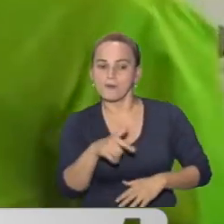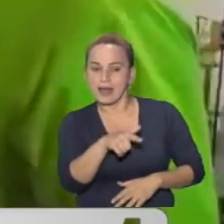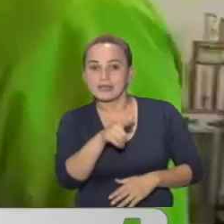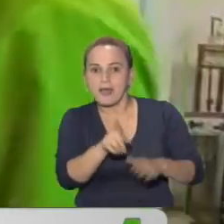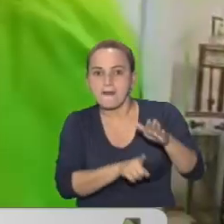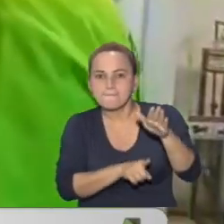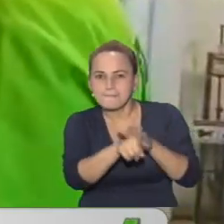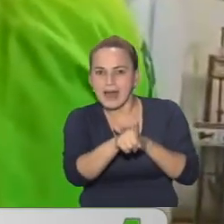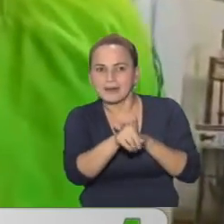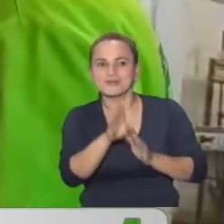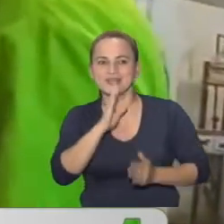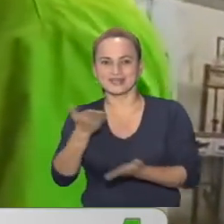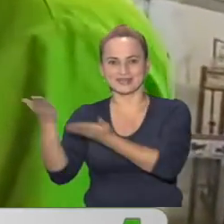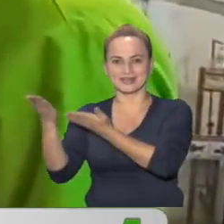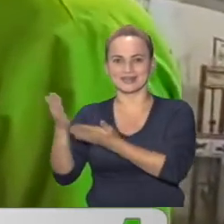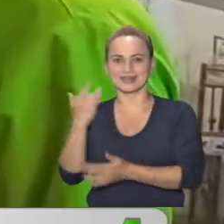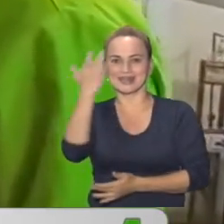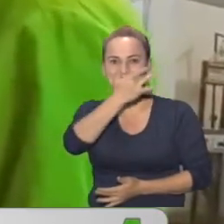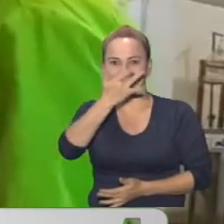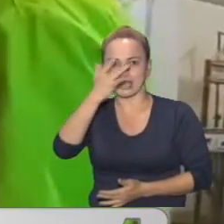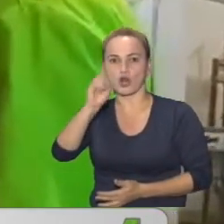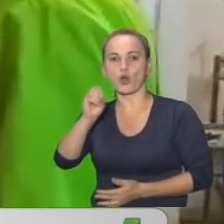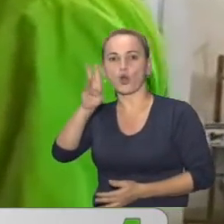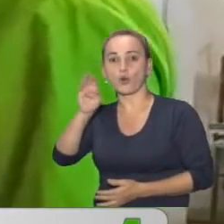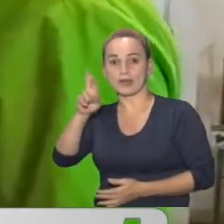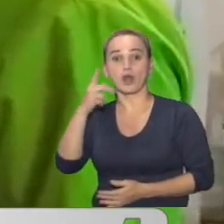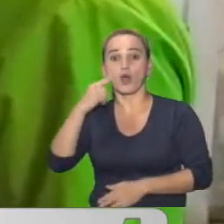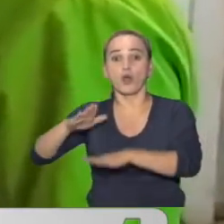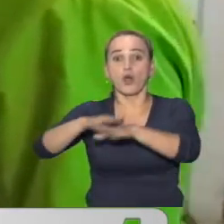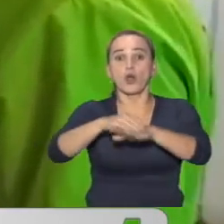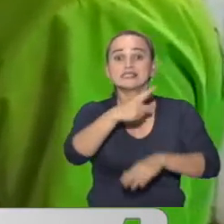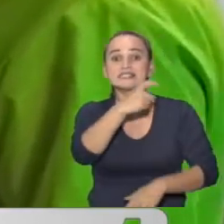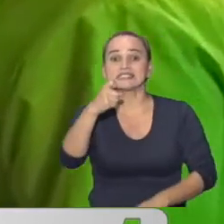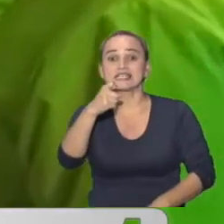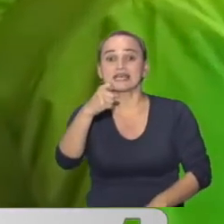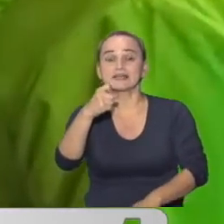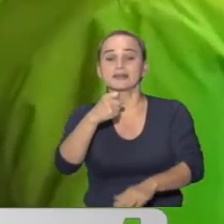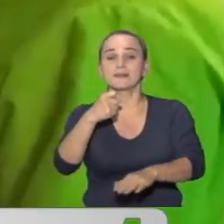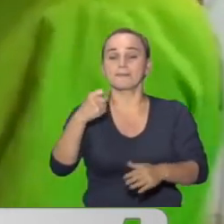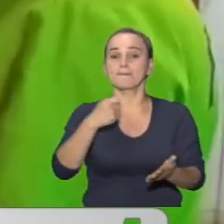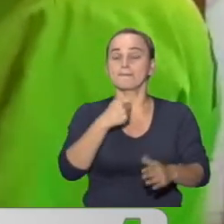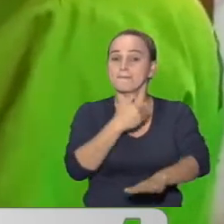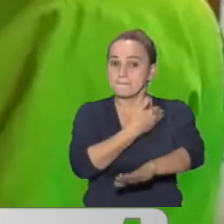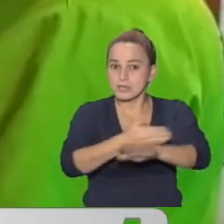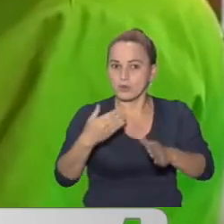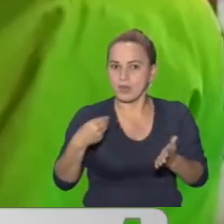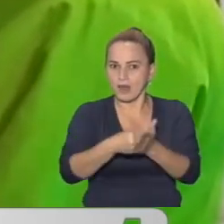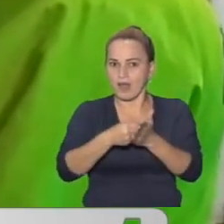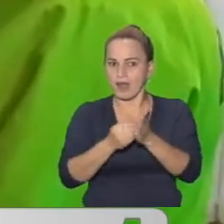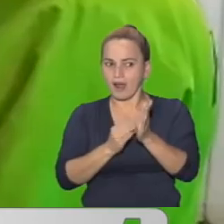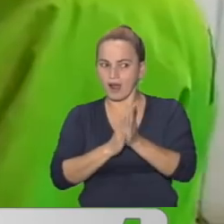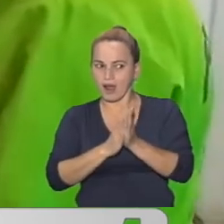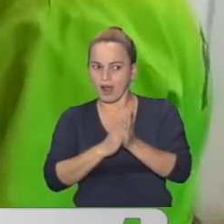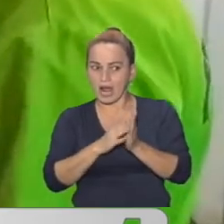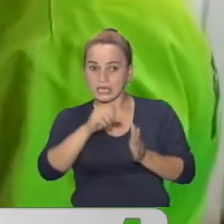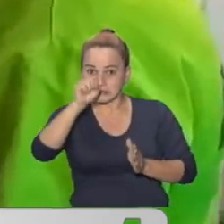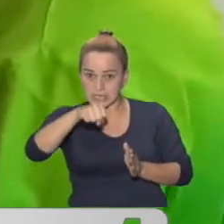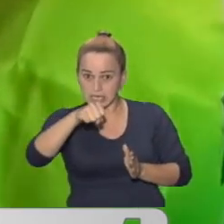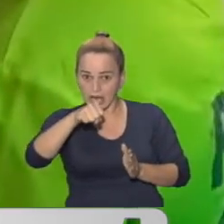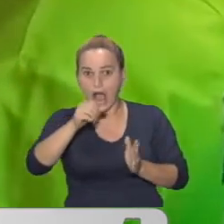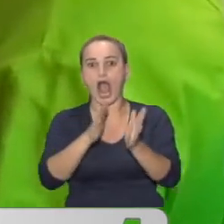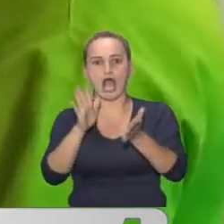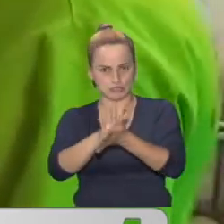huido El Negro Over. La recompensa de 100 millones de pesos fue tentadora para un barranquillero que lo